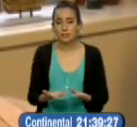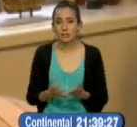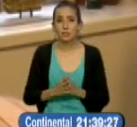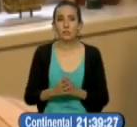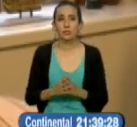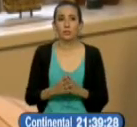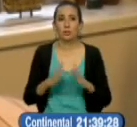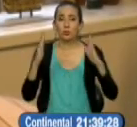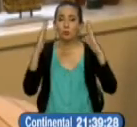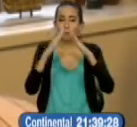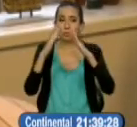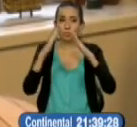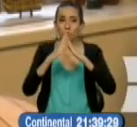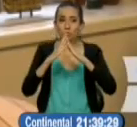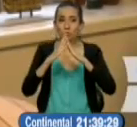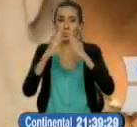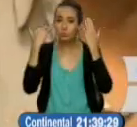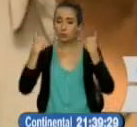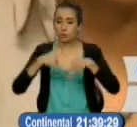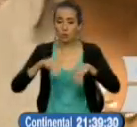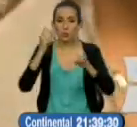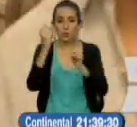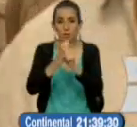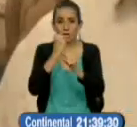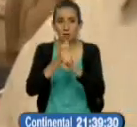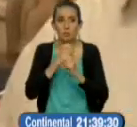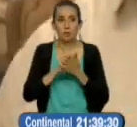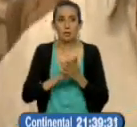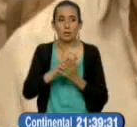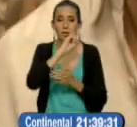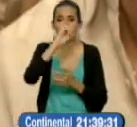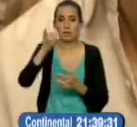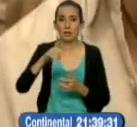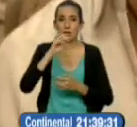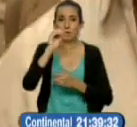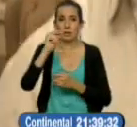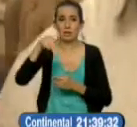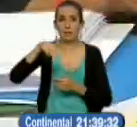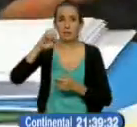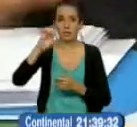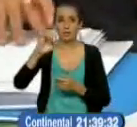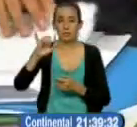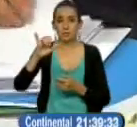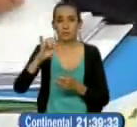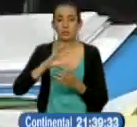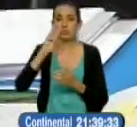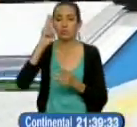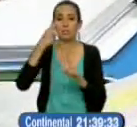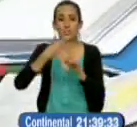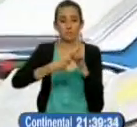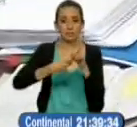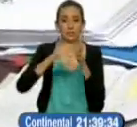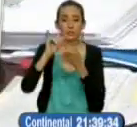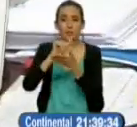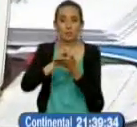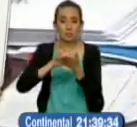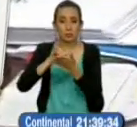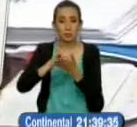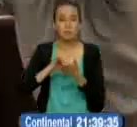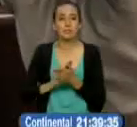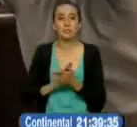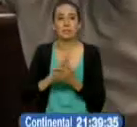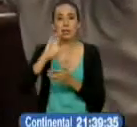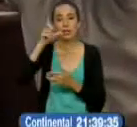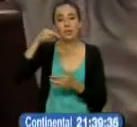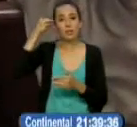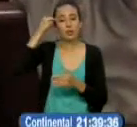un hogar que sacar adelante. Johnny fue puesto en libertad tras permanecer 6 meses en una cárcel de New Jersey. El